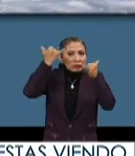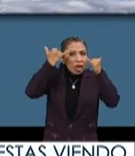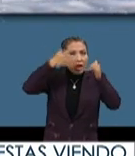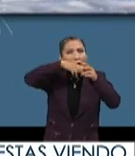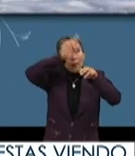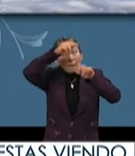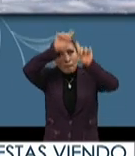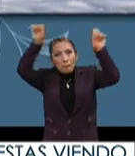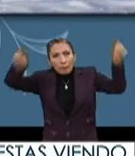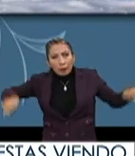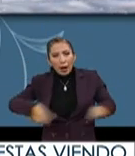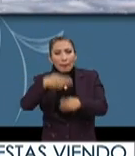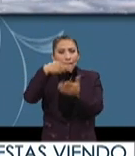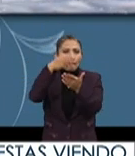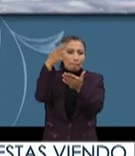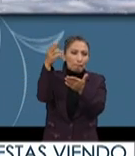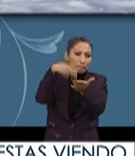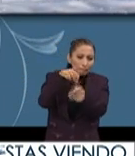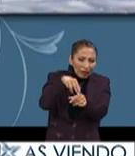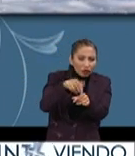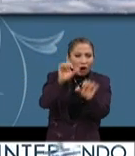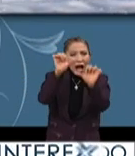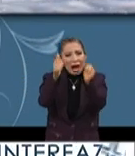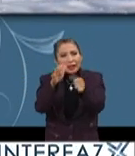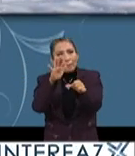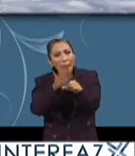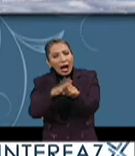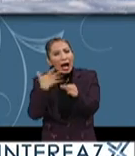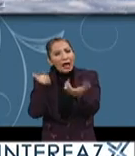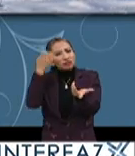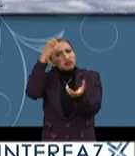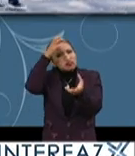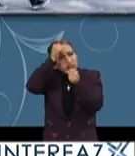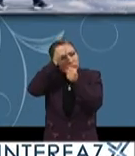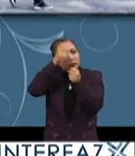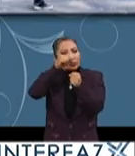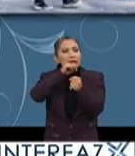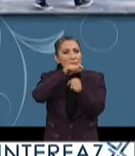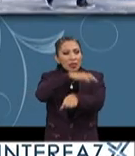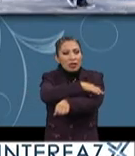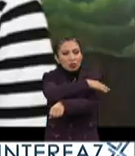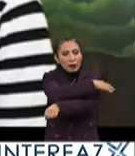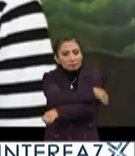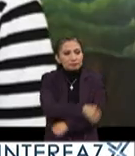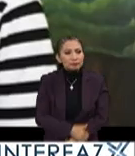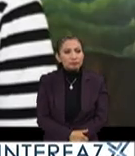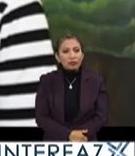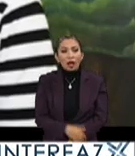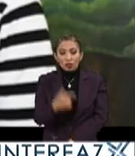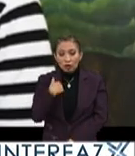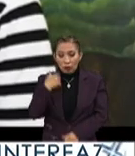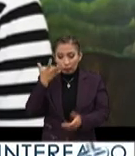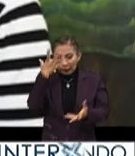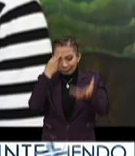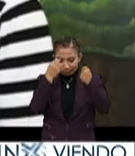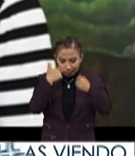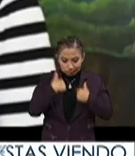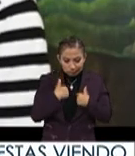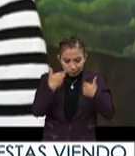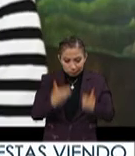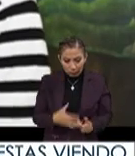de murales, de pintura, de arte quizá un poco ya más conceptual y también tatuaje. Mi formación